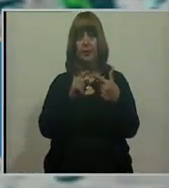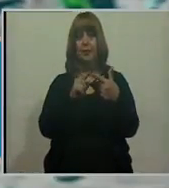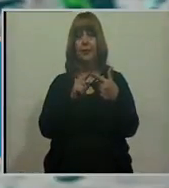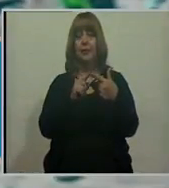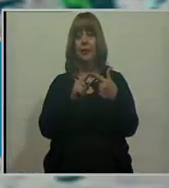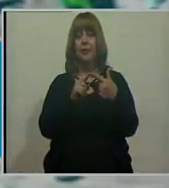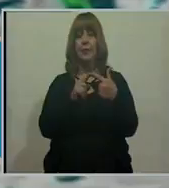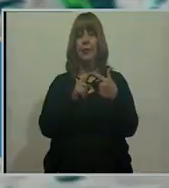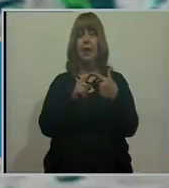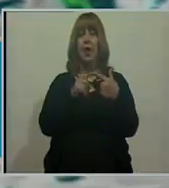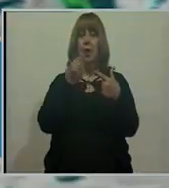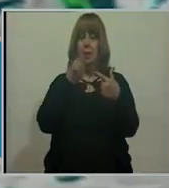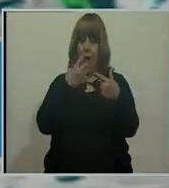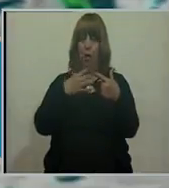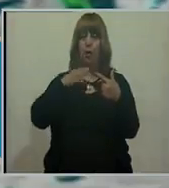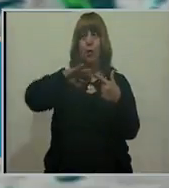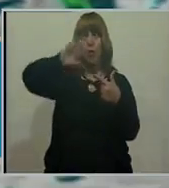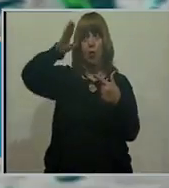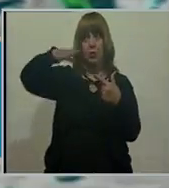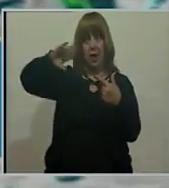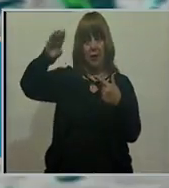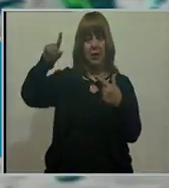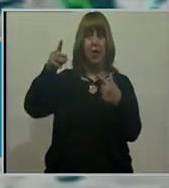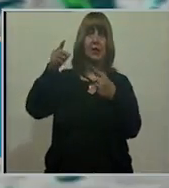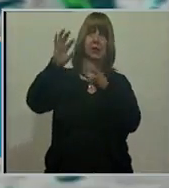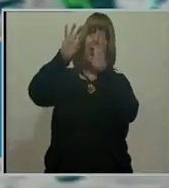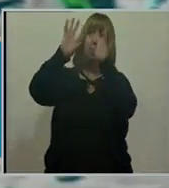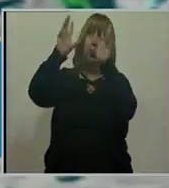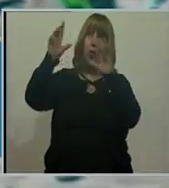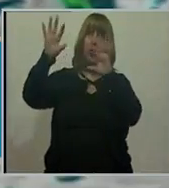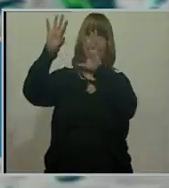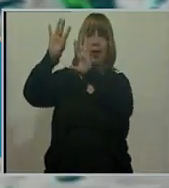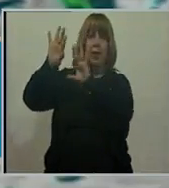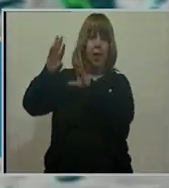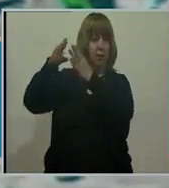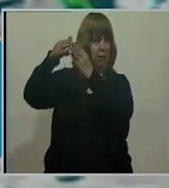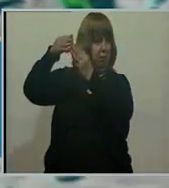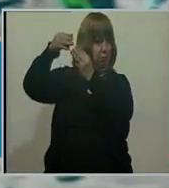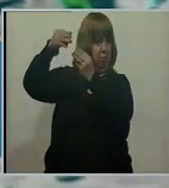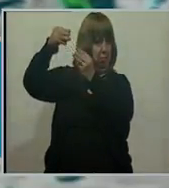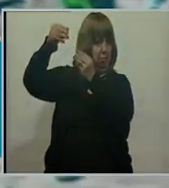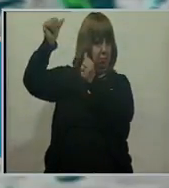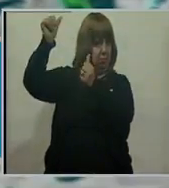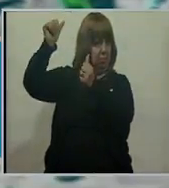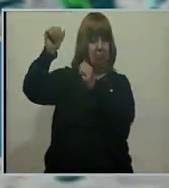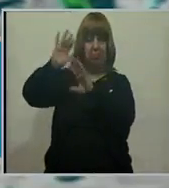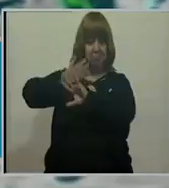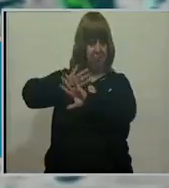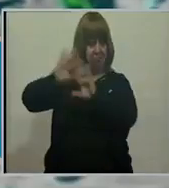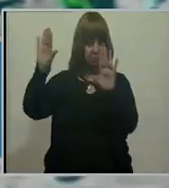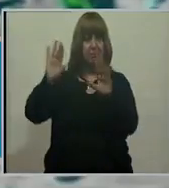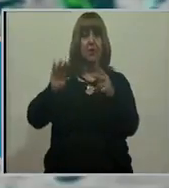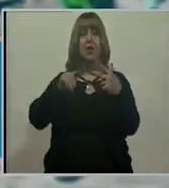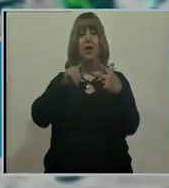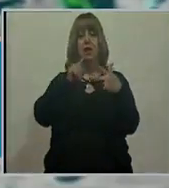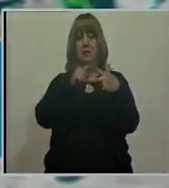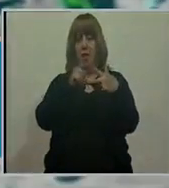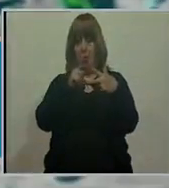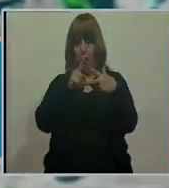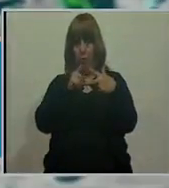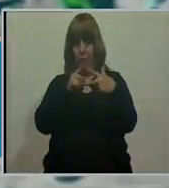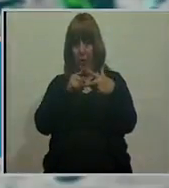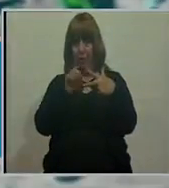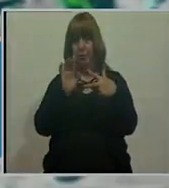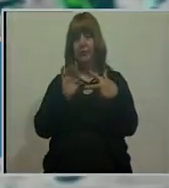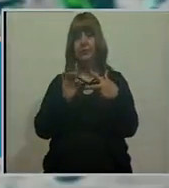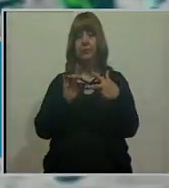que es que ha mejorado el tiempo en la cordillera occidental, así que más allá de la logística, desde el punto de vista meteorológico ya no hay nada